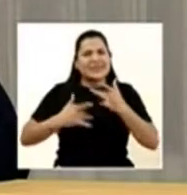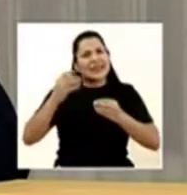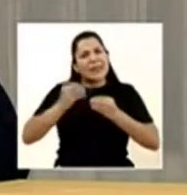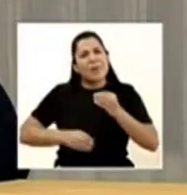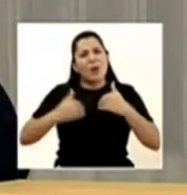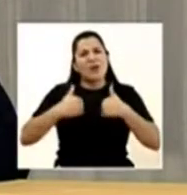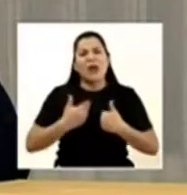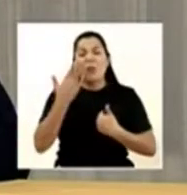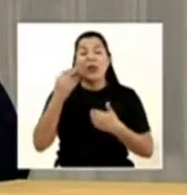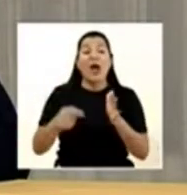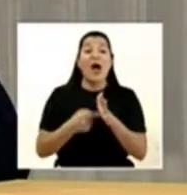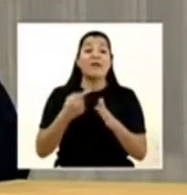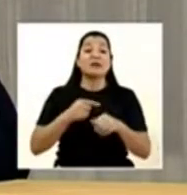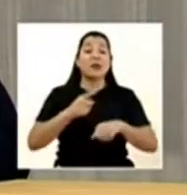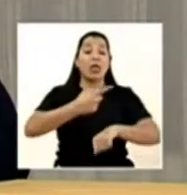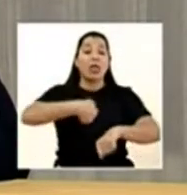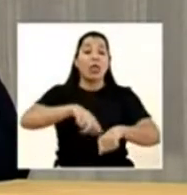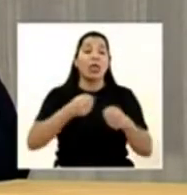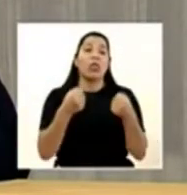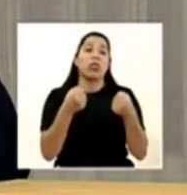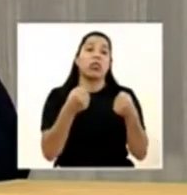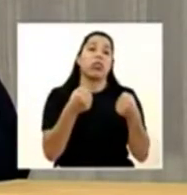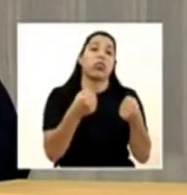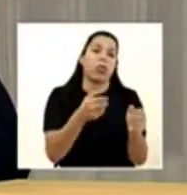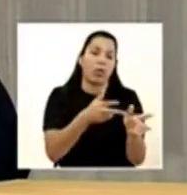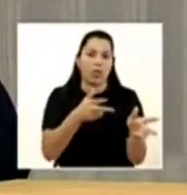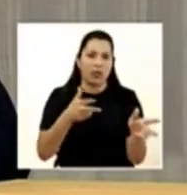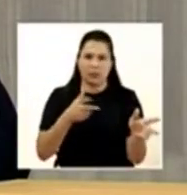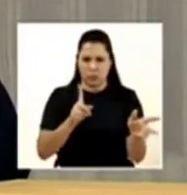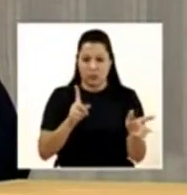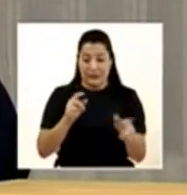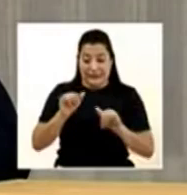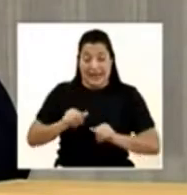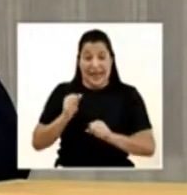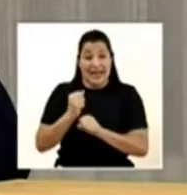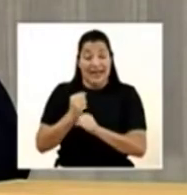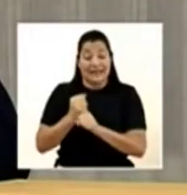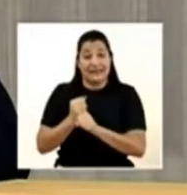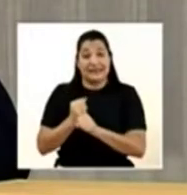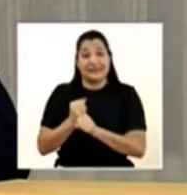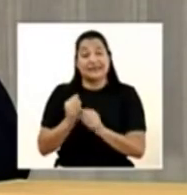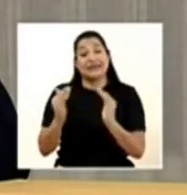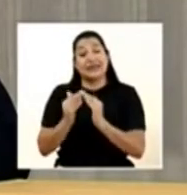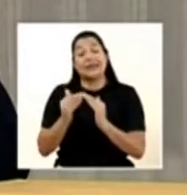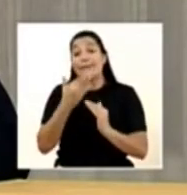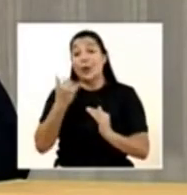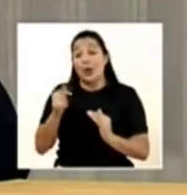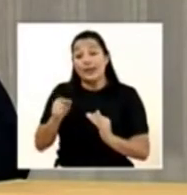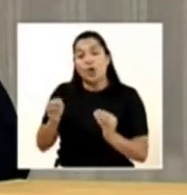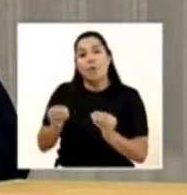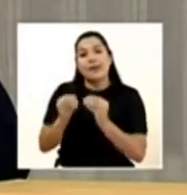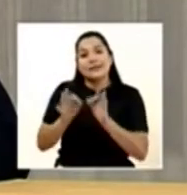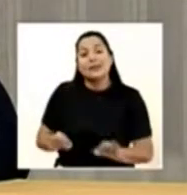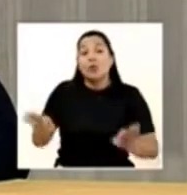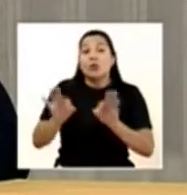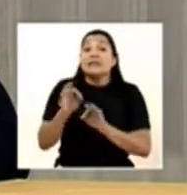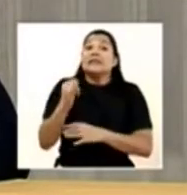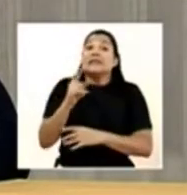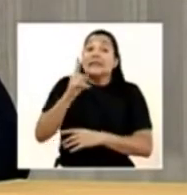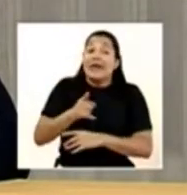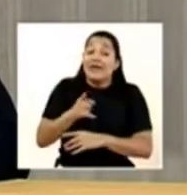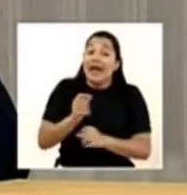al lugar de trabajo. Así que el teletrabajo sigue siendo de las cosas más importantes que podemos tomar, y si tienen que ser reuniones